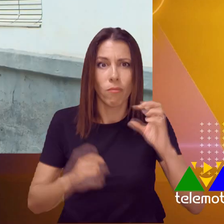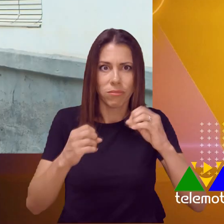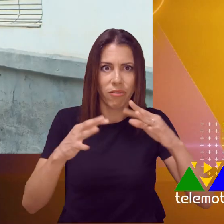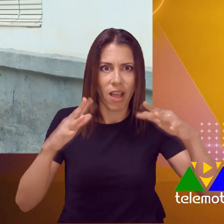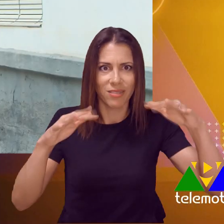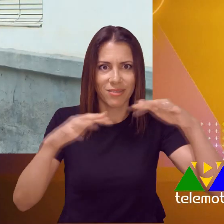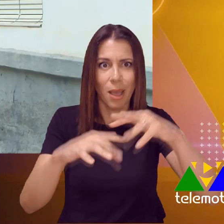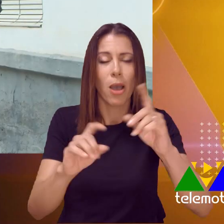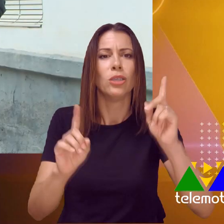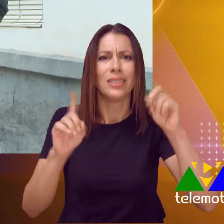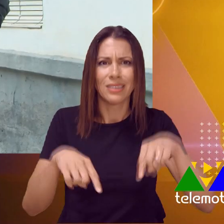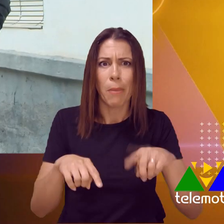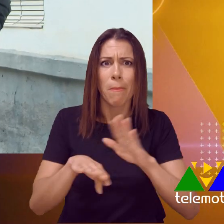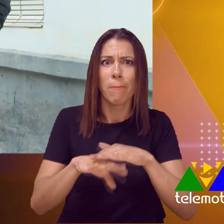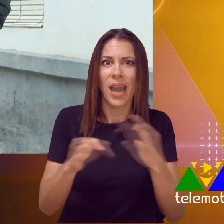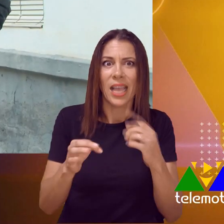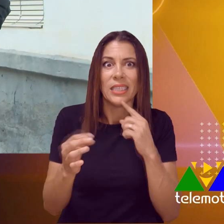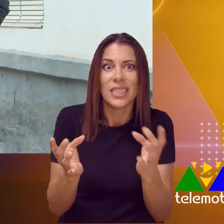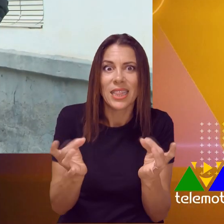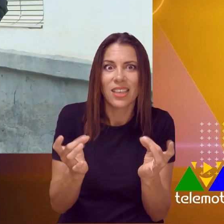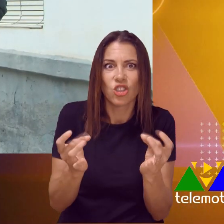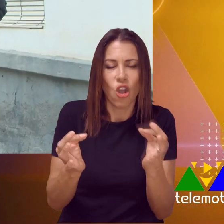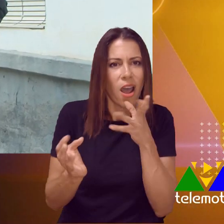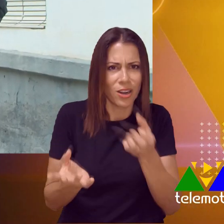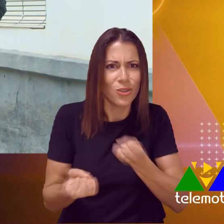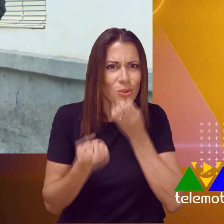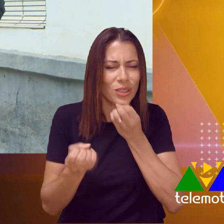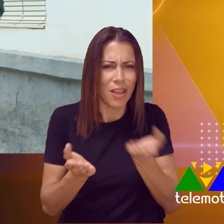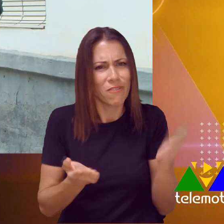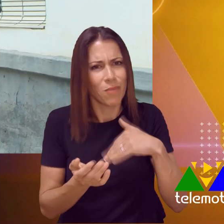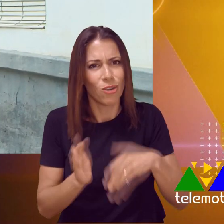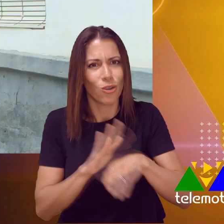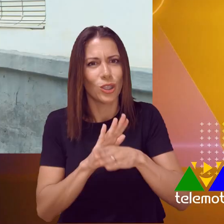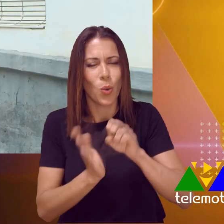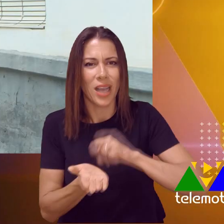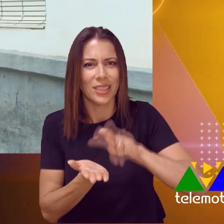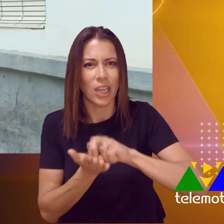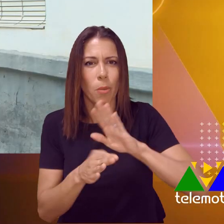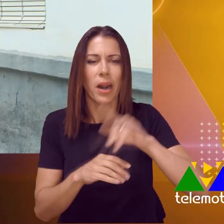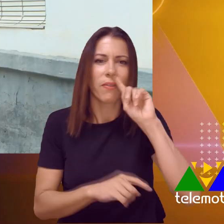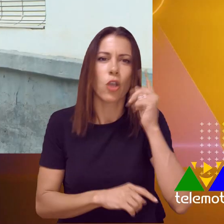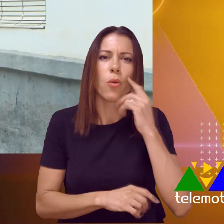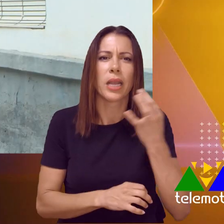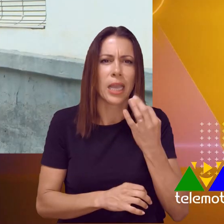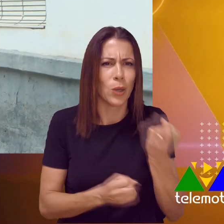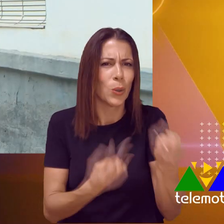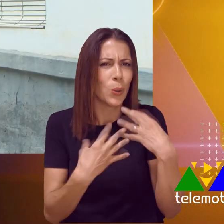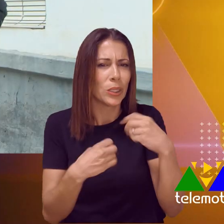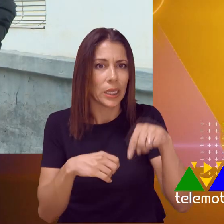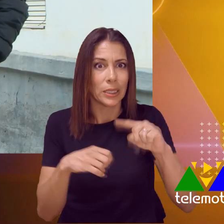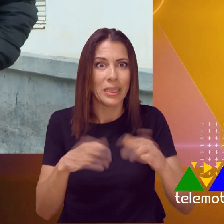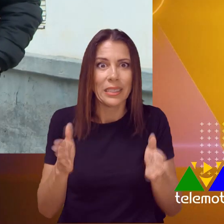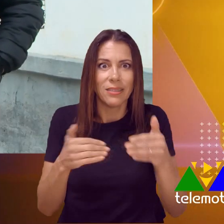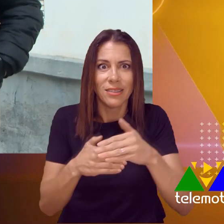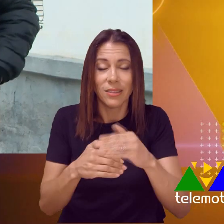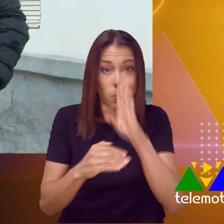para tesoros. Sí, si te parece, vamos a seguir andando porque vamos a descubrir también leyendas de tesoros aquí, en la calle